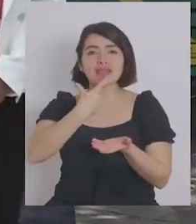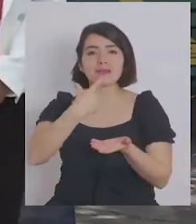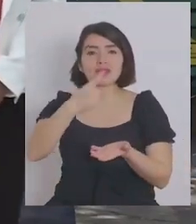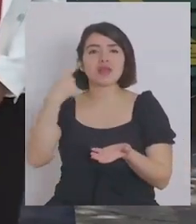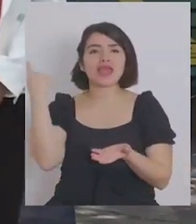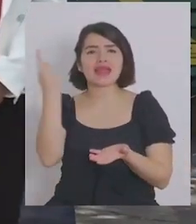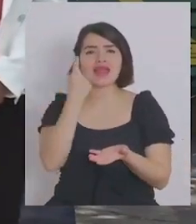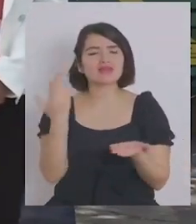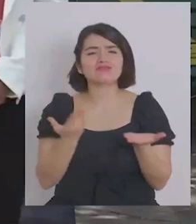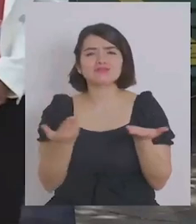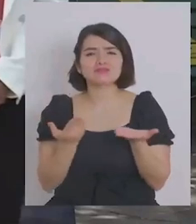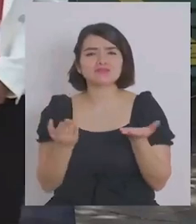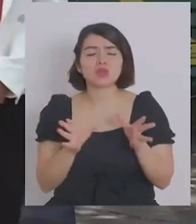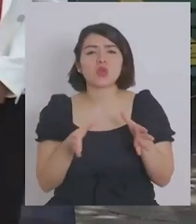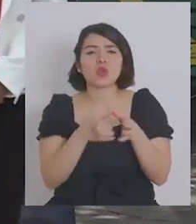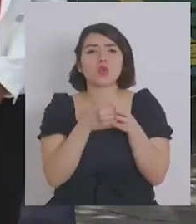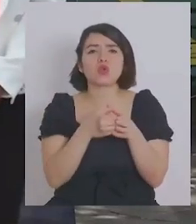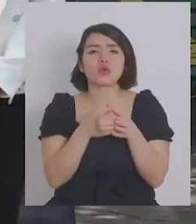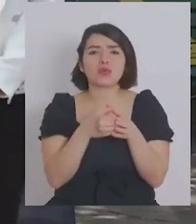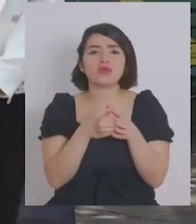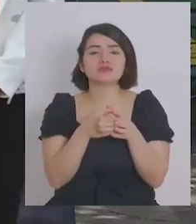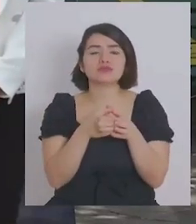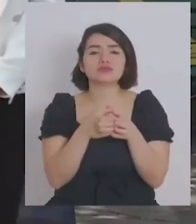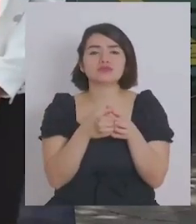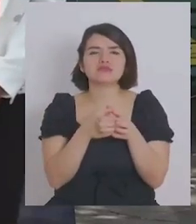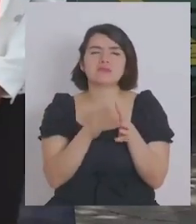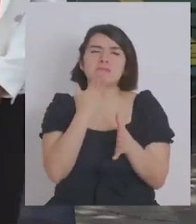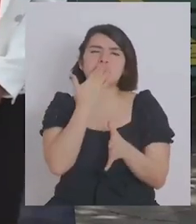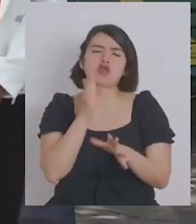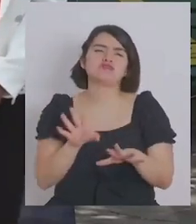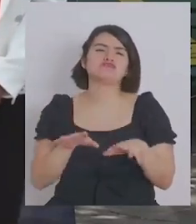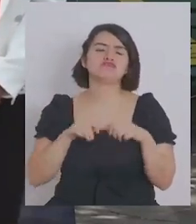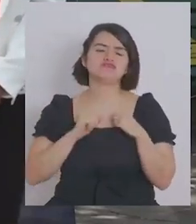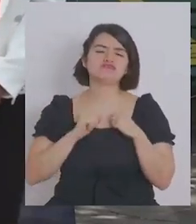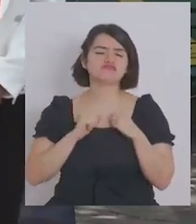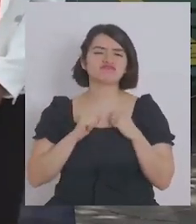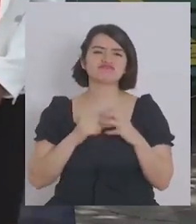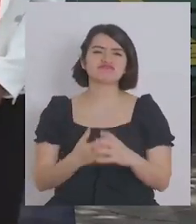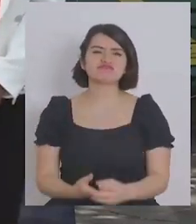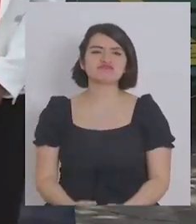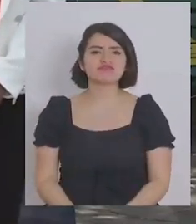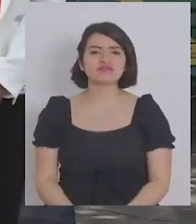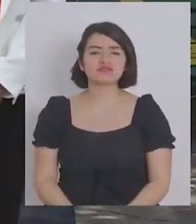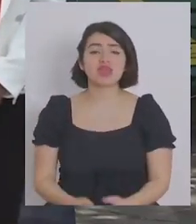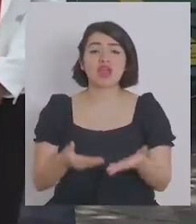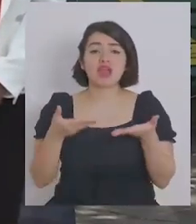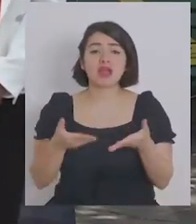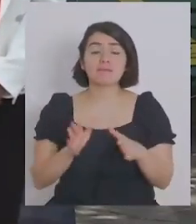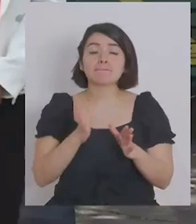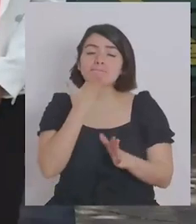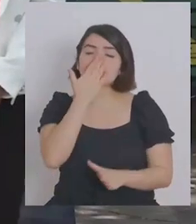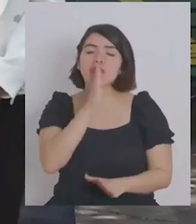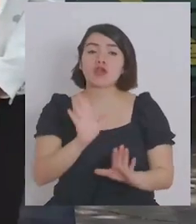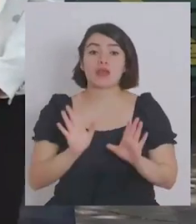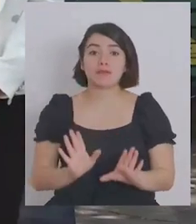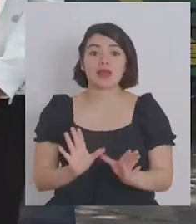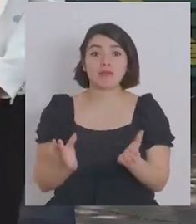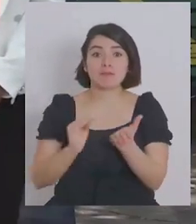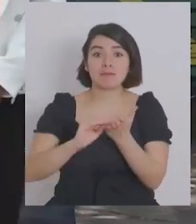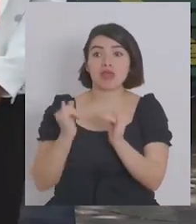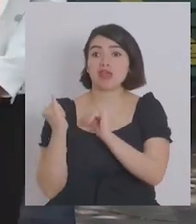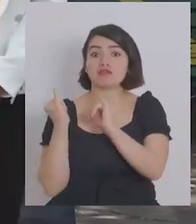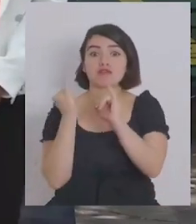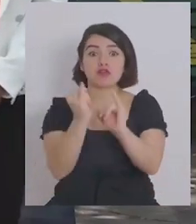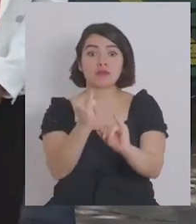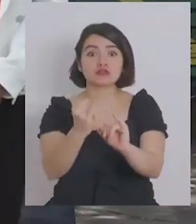grupo o cierto que prefirió decir prefiero abstenerme o prefiero por el momento esperar mayores antecedentes de ser top de